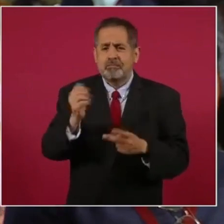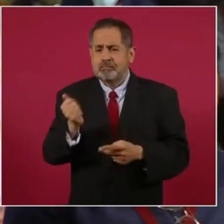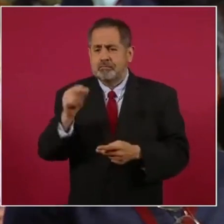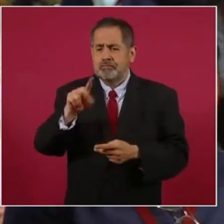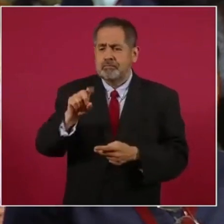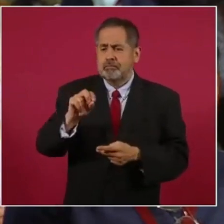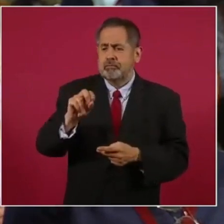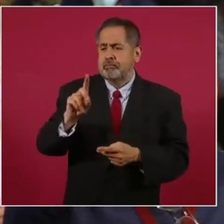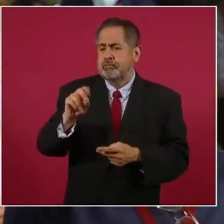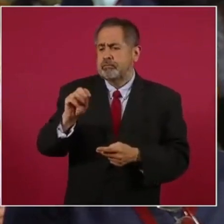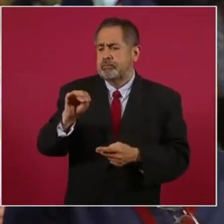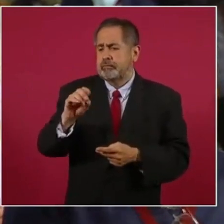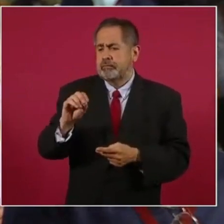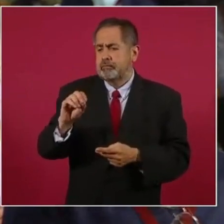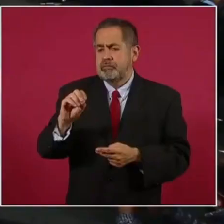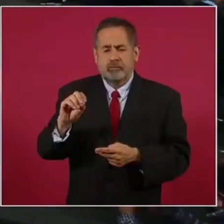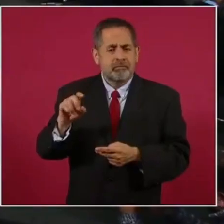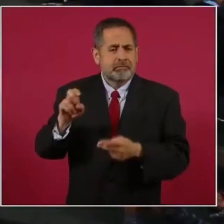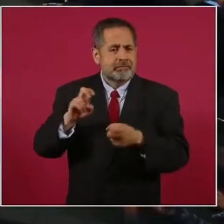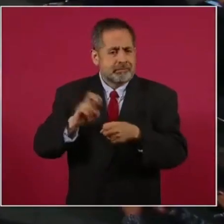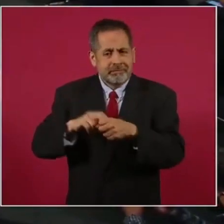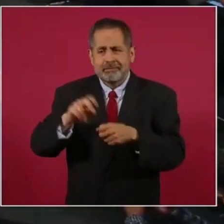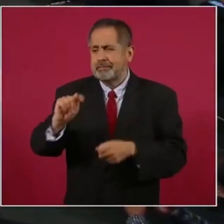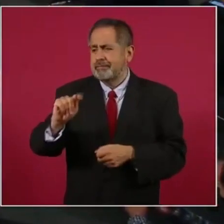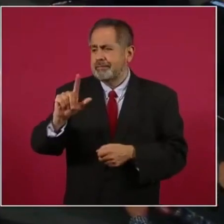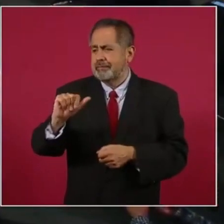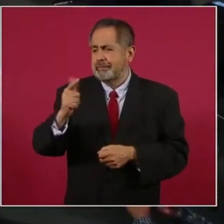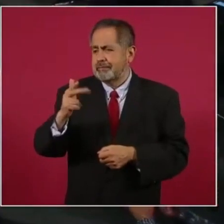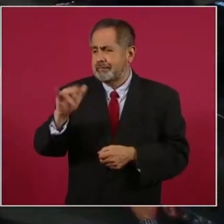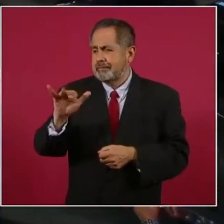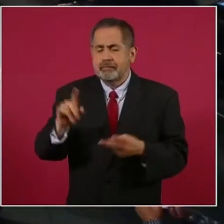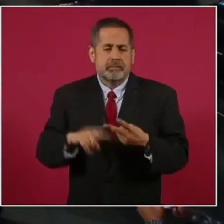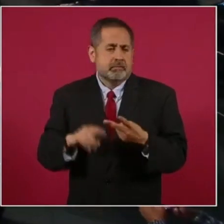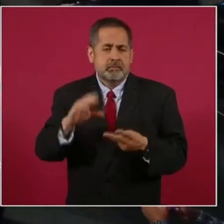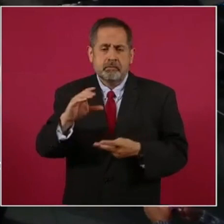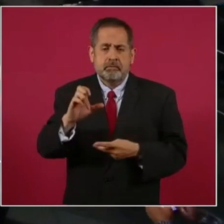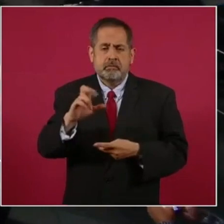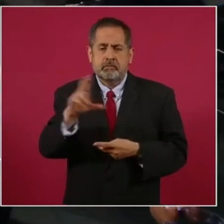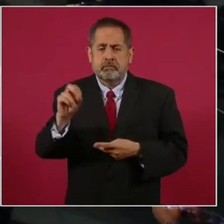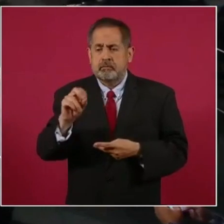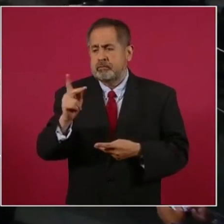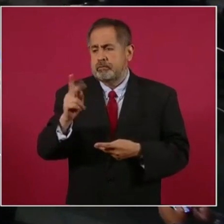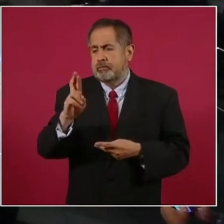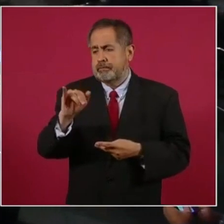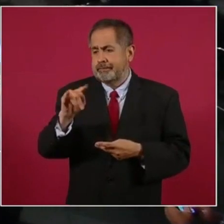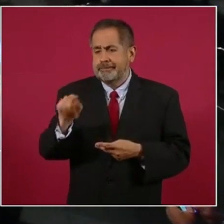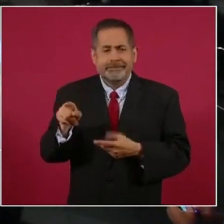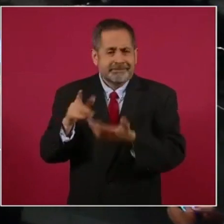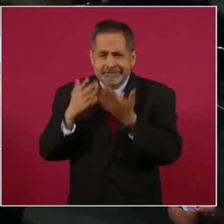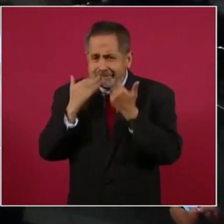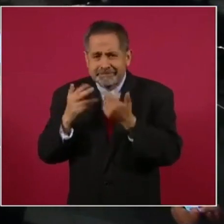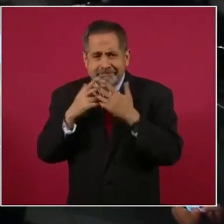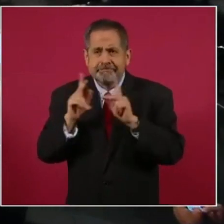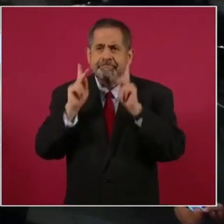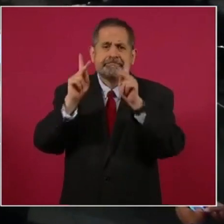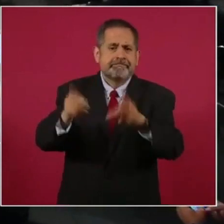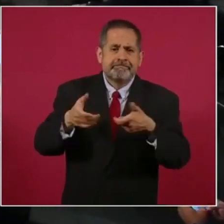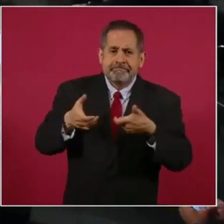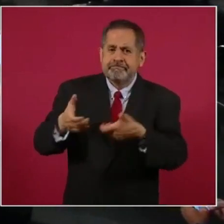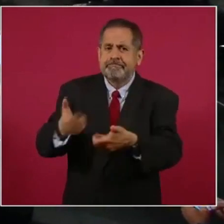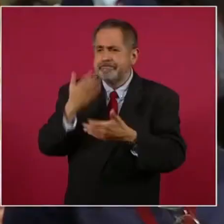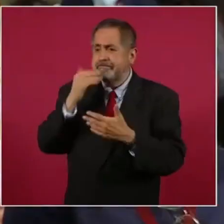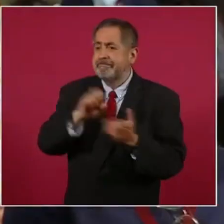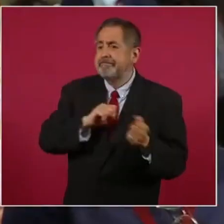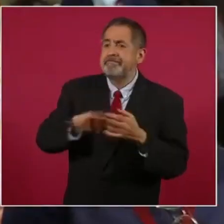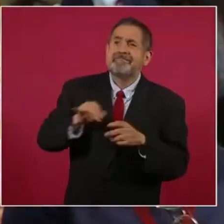en Tlaxiaco, y lo mismo Cerro Prieto, donde les hace falta puentes. Se ha abandonado estas comunidades porque